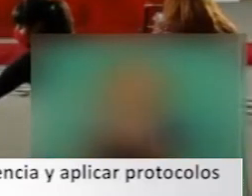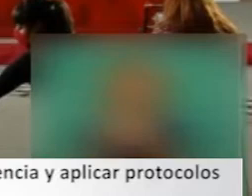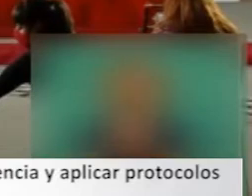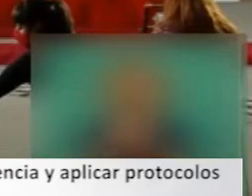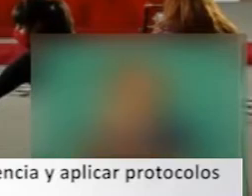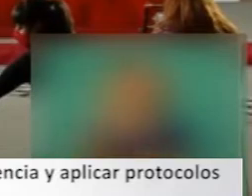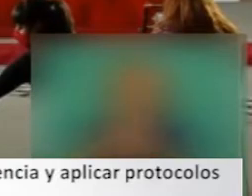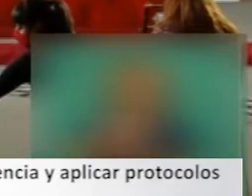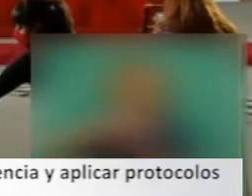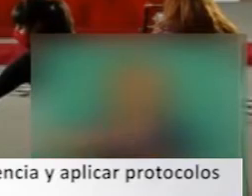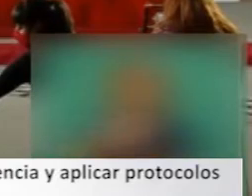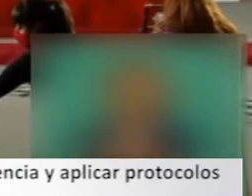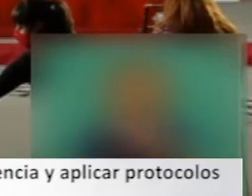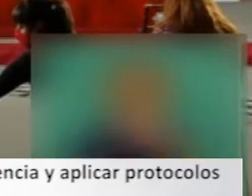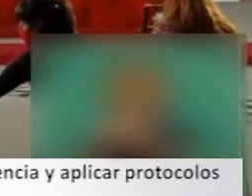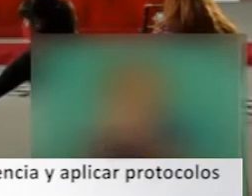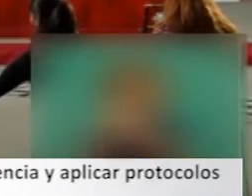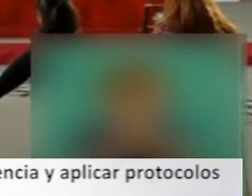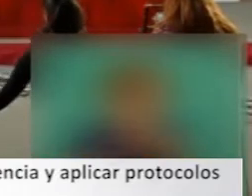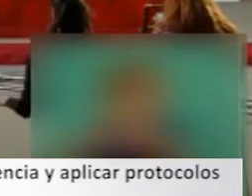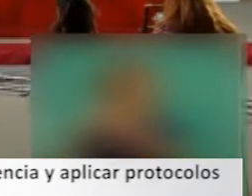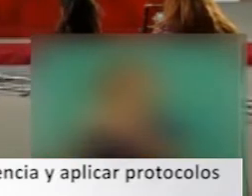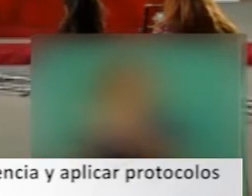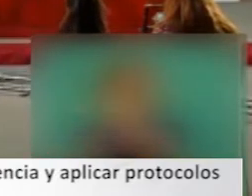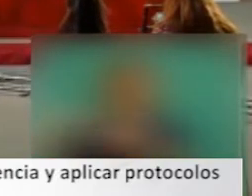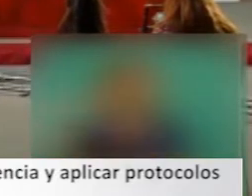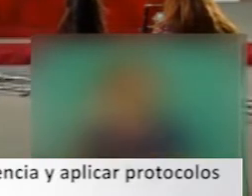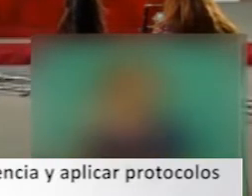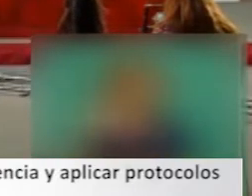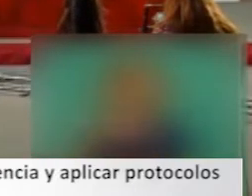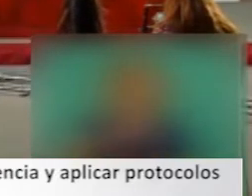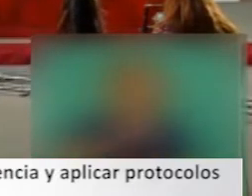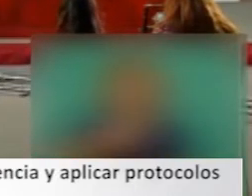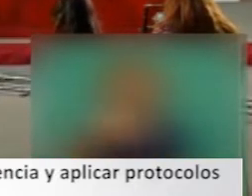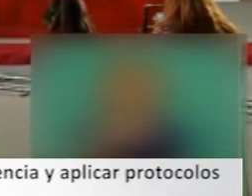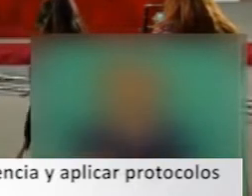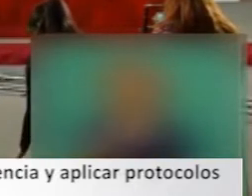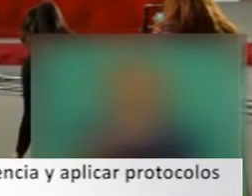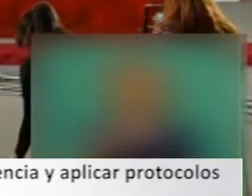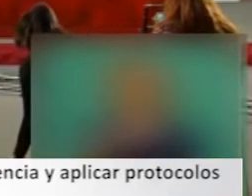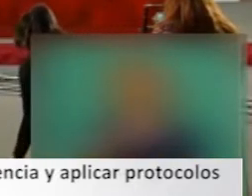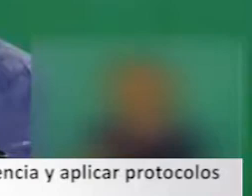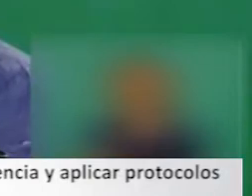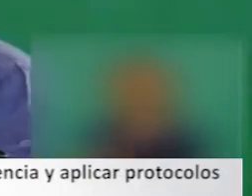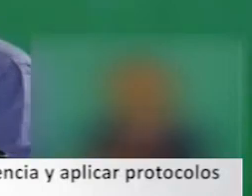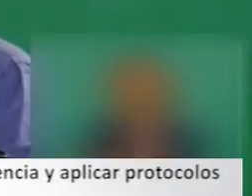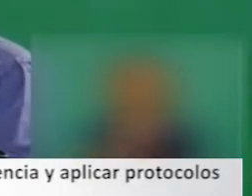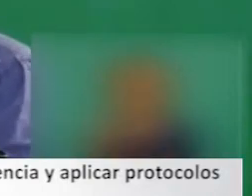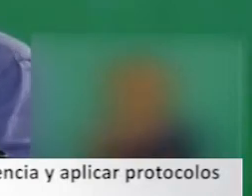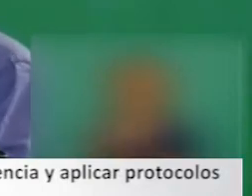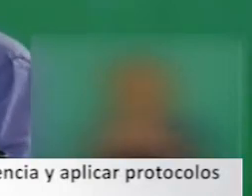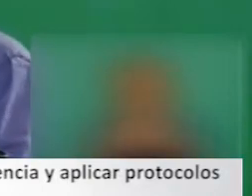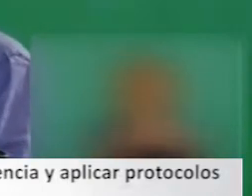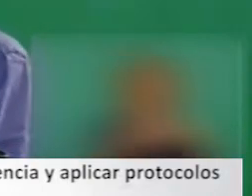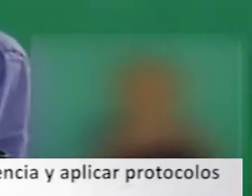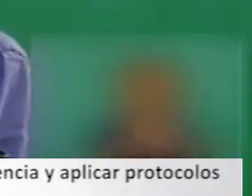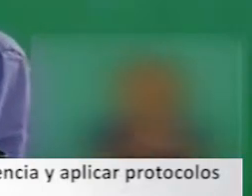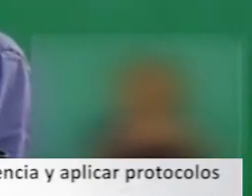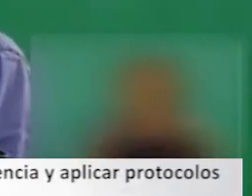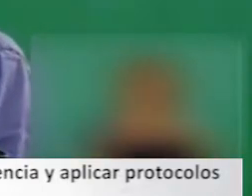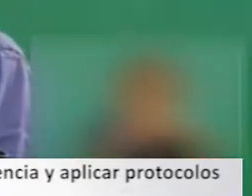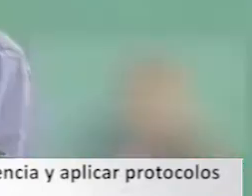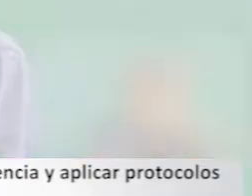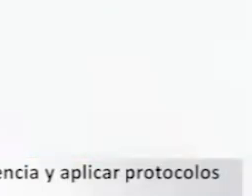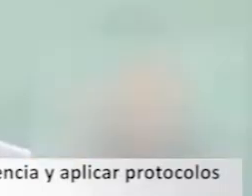entidades se convierta en una tercera ola de la pandemia de COVID-19 en el país. Enfatizó que las autoridades sanitarias locales